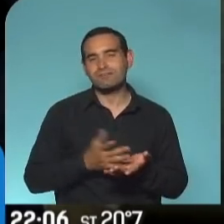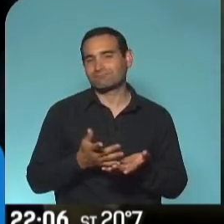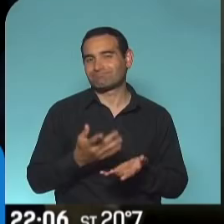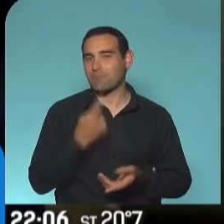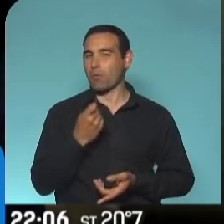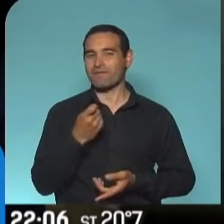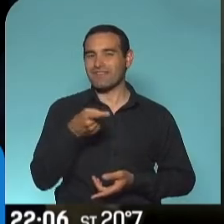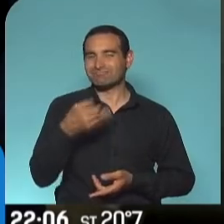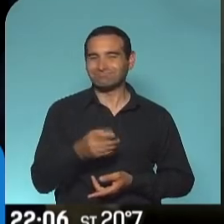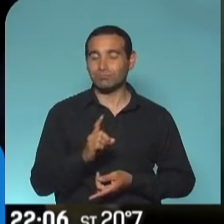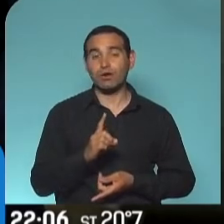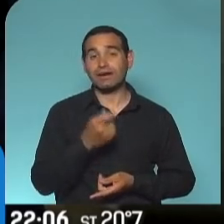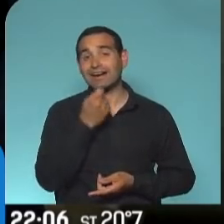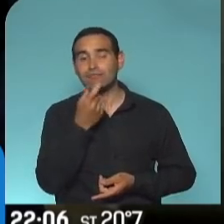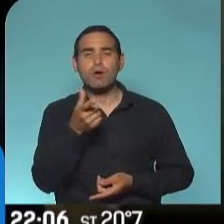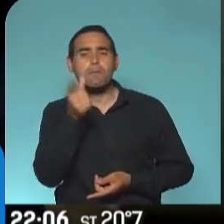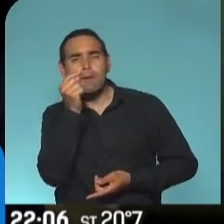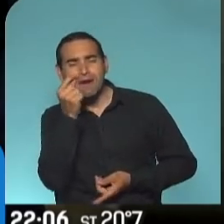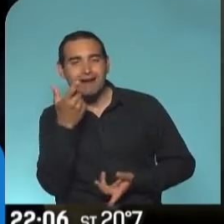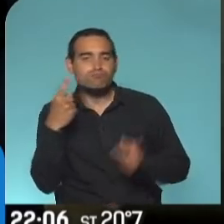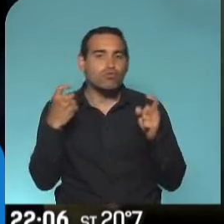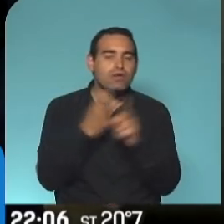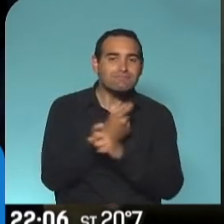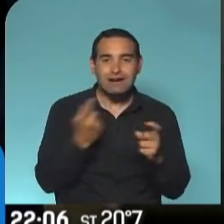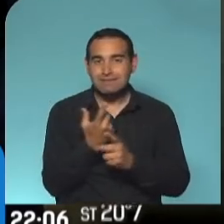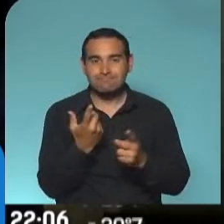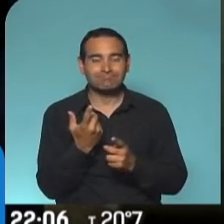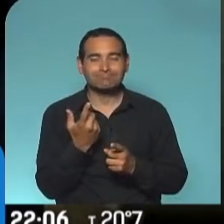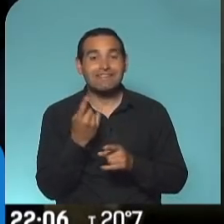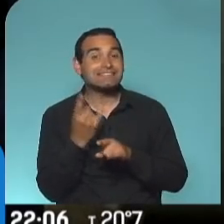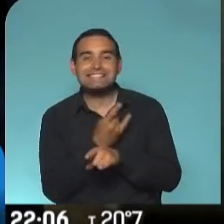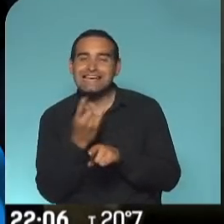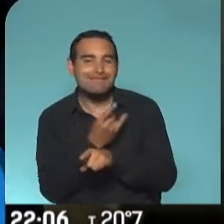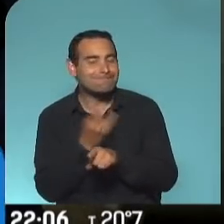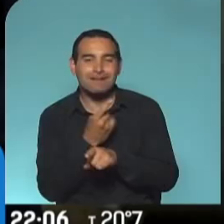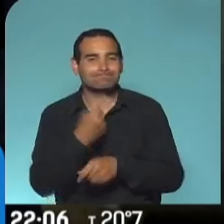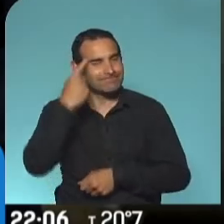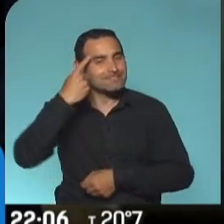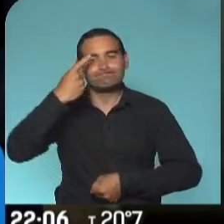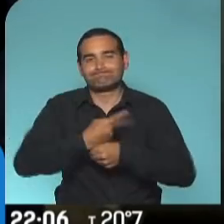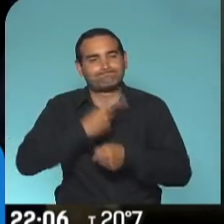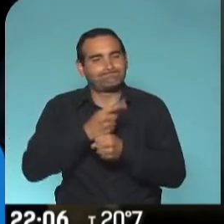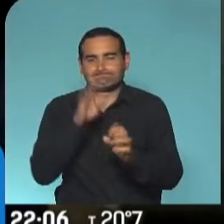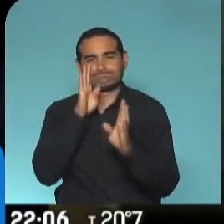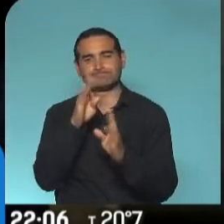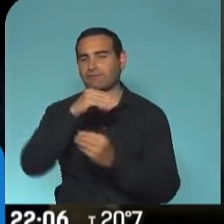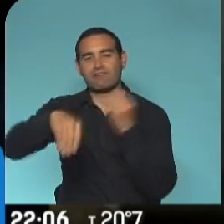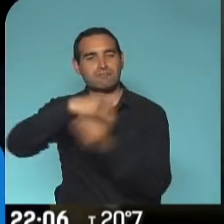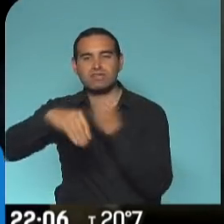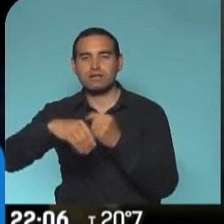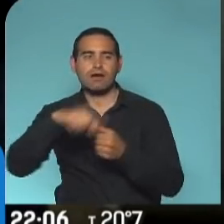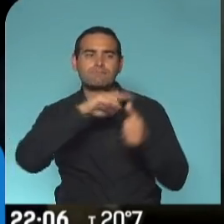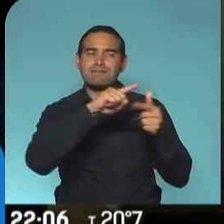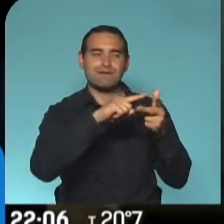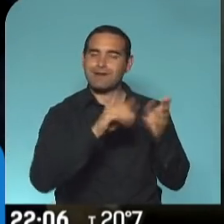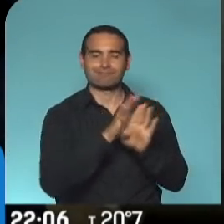común. Cuando un padre tiene problemas, siempre tiene que privilegiar a su familia con respecto a otras